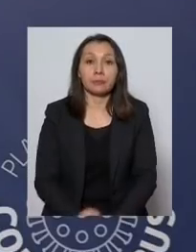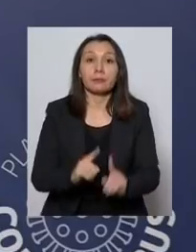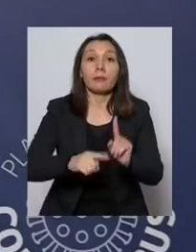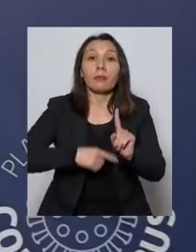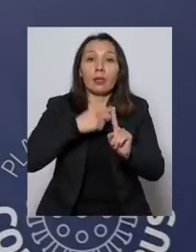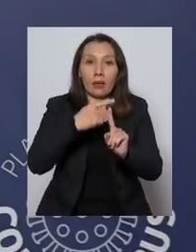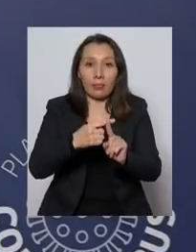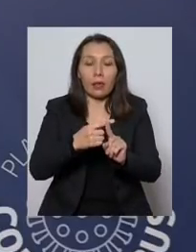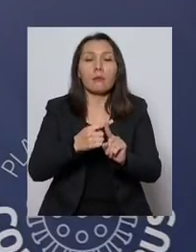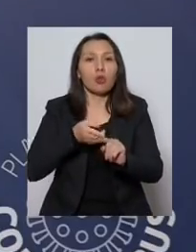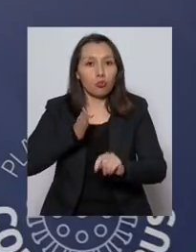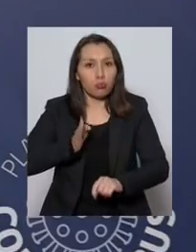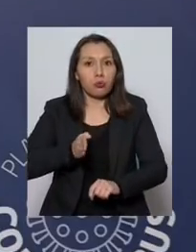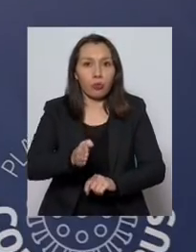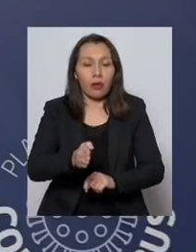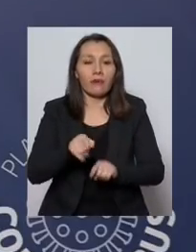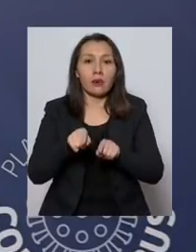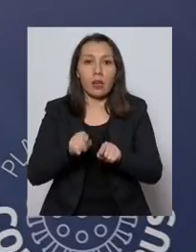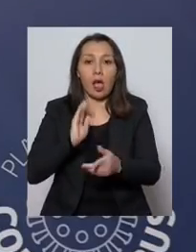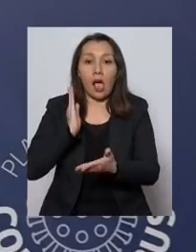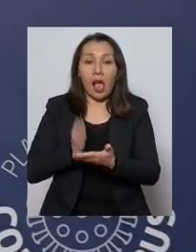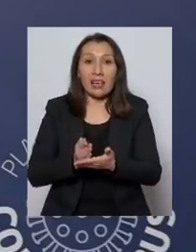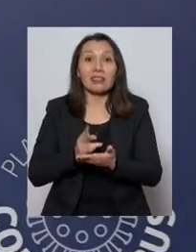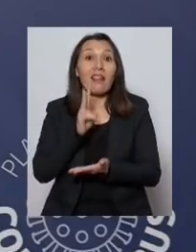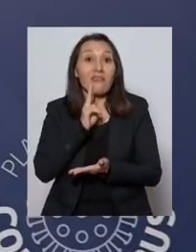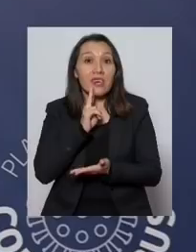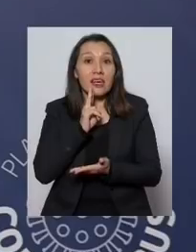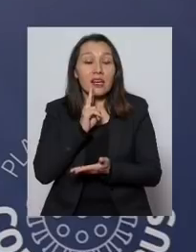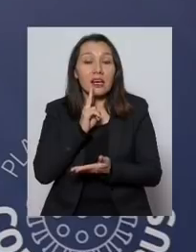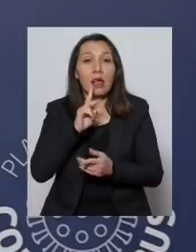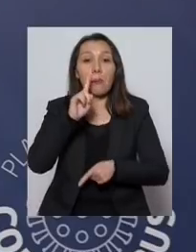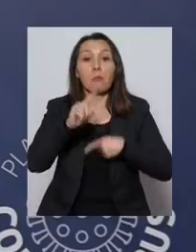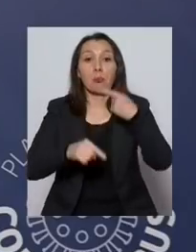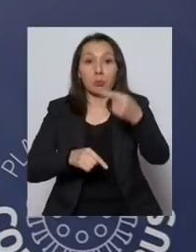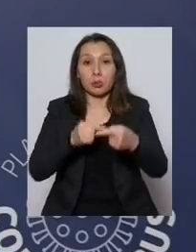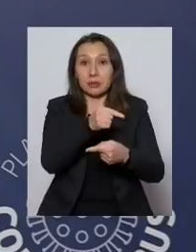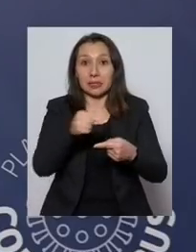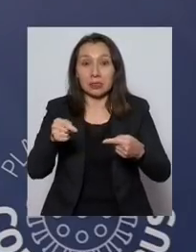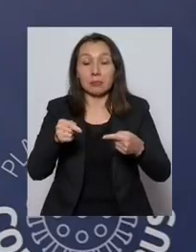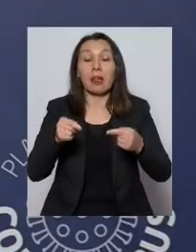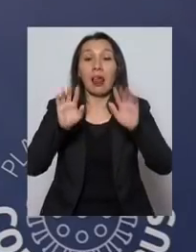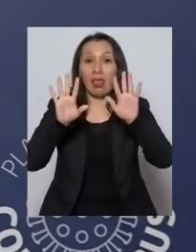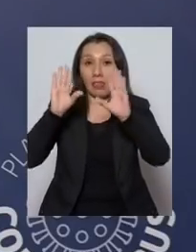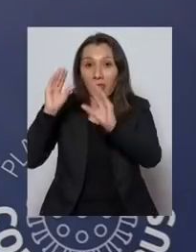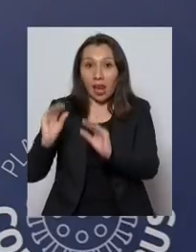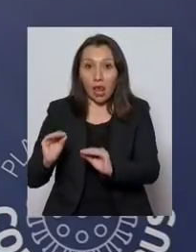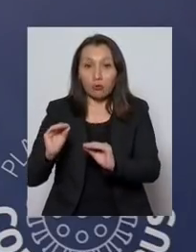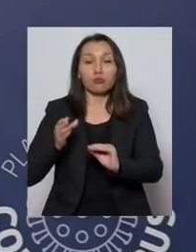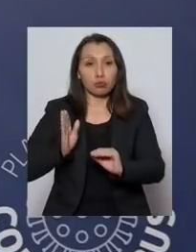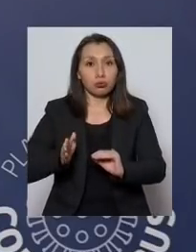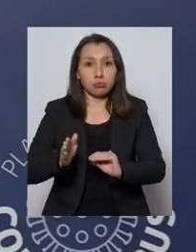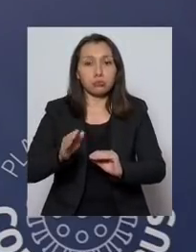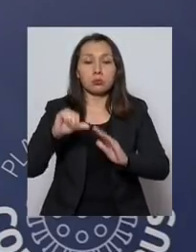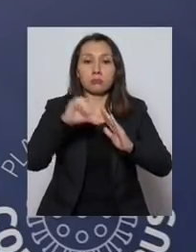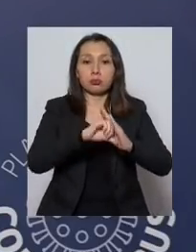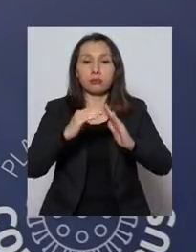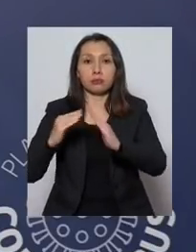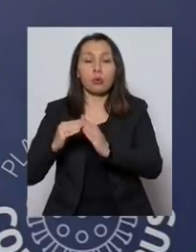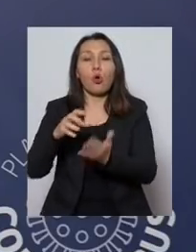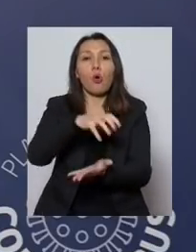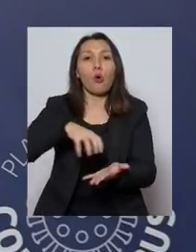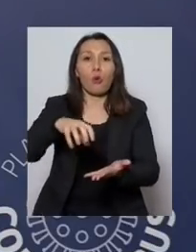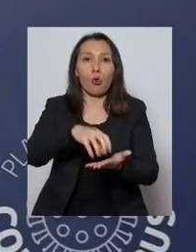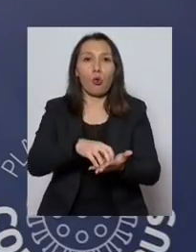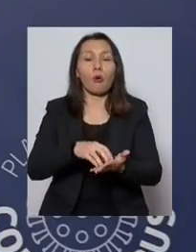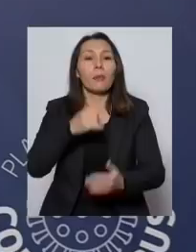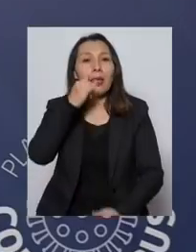Además, se mantiene hasta el día viernes de la próxima semana, hasta las 10 de la noche, la cuarentena en la